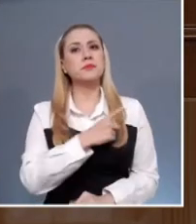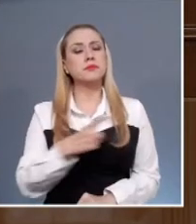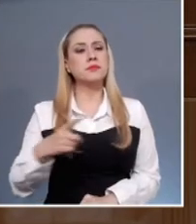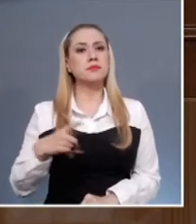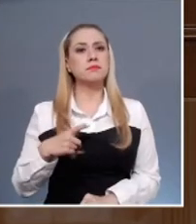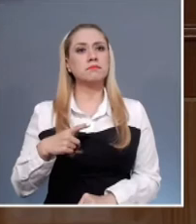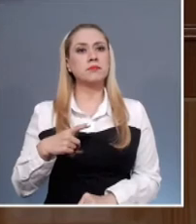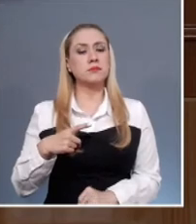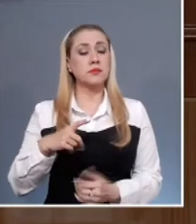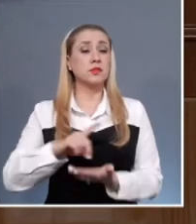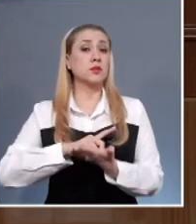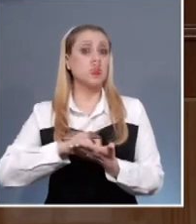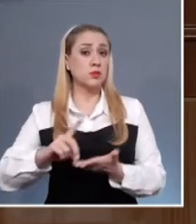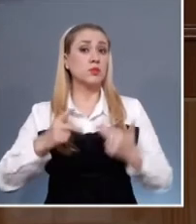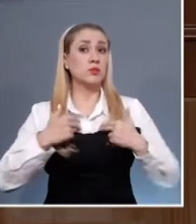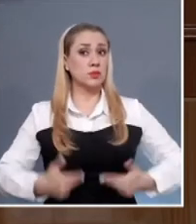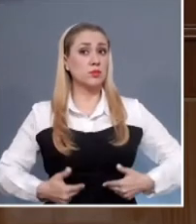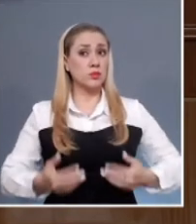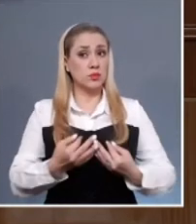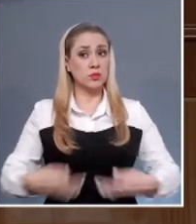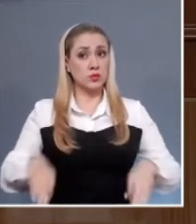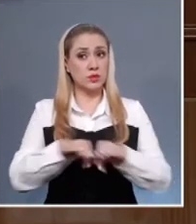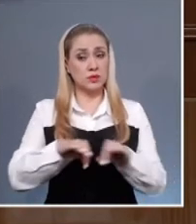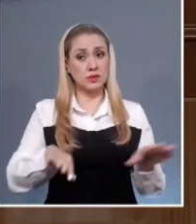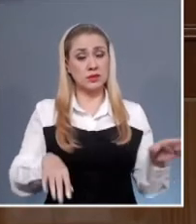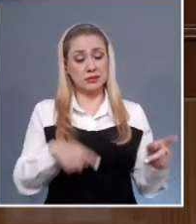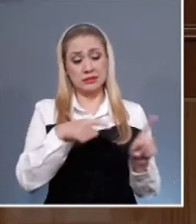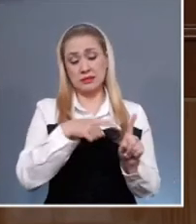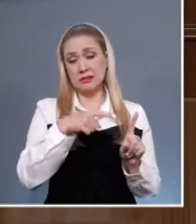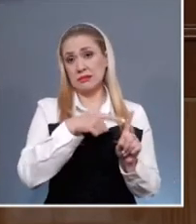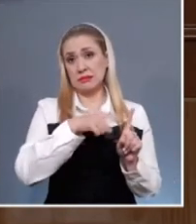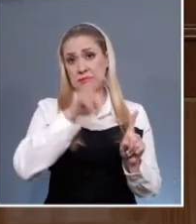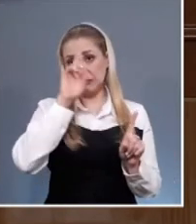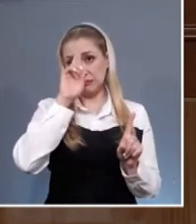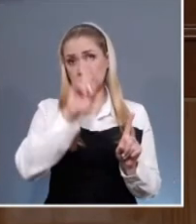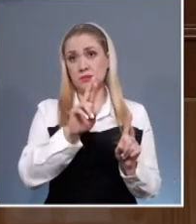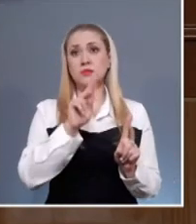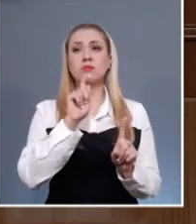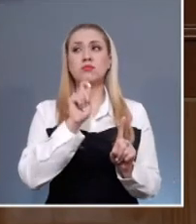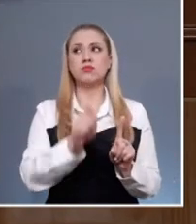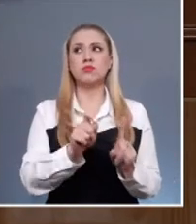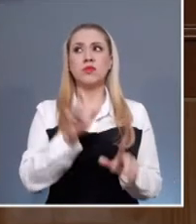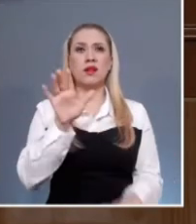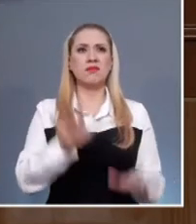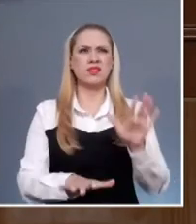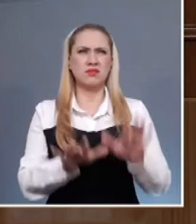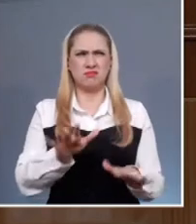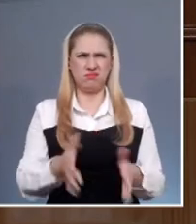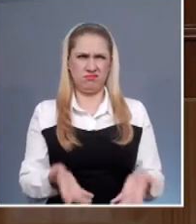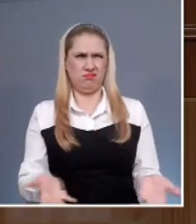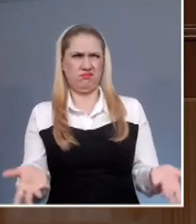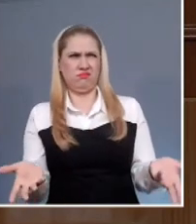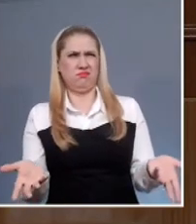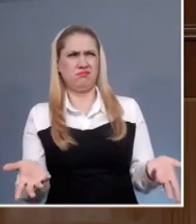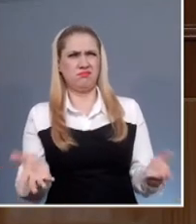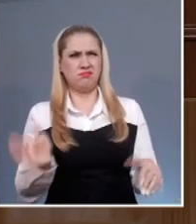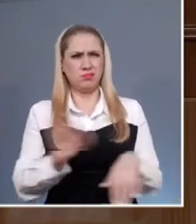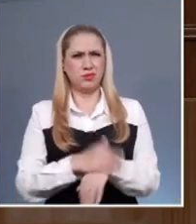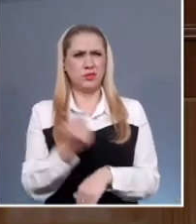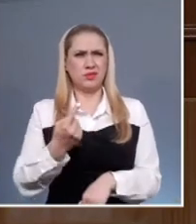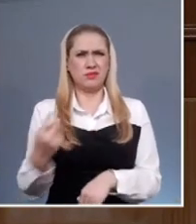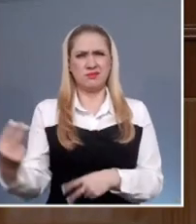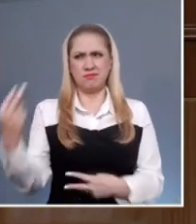humanos, a veces con costo social, ante la incomprensión de que el trabajo que hacemos tiene